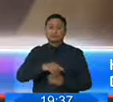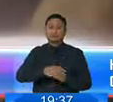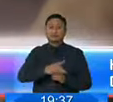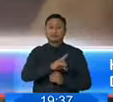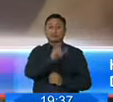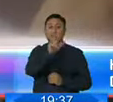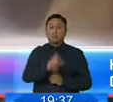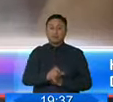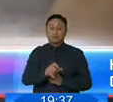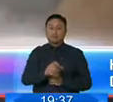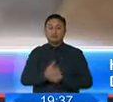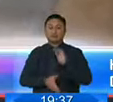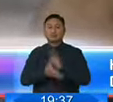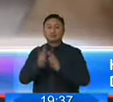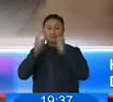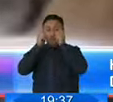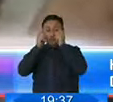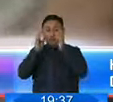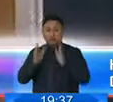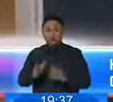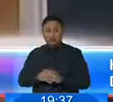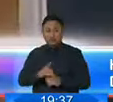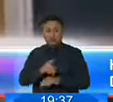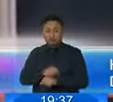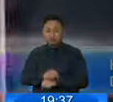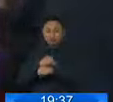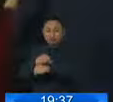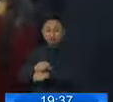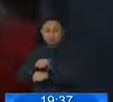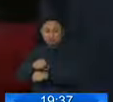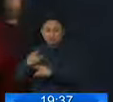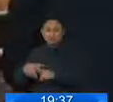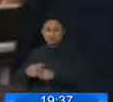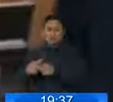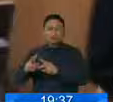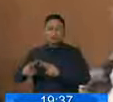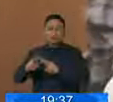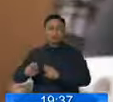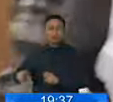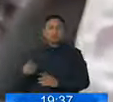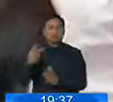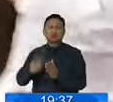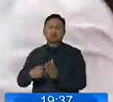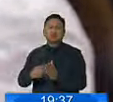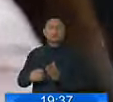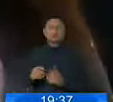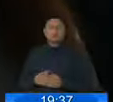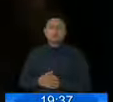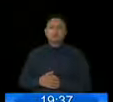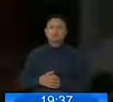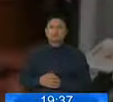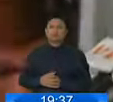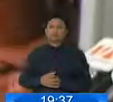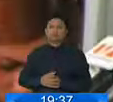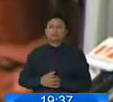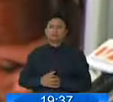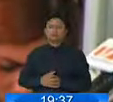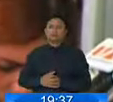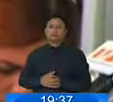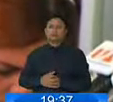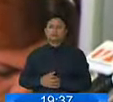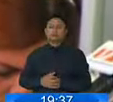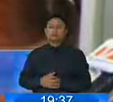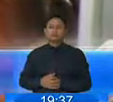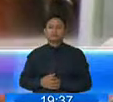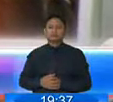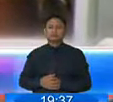trasladaron al implicado hasta la Fiscalía de Flagrancias para dar inicio a las investigaciones en torno al caso. Bueno, en este